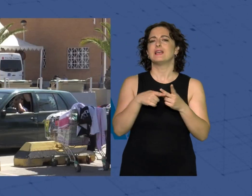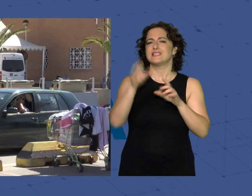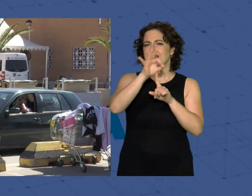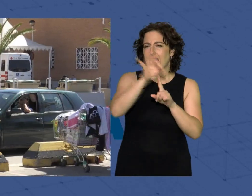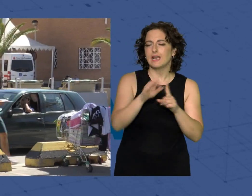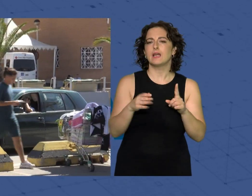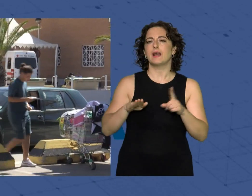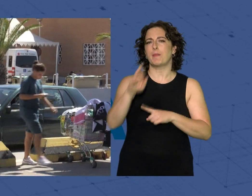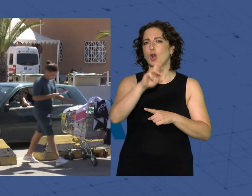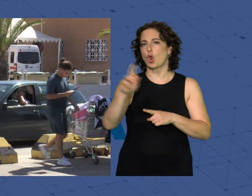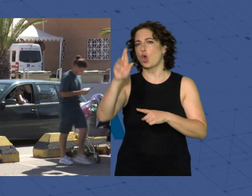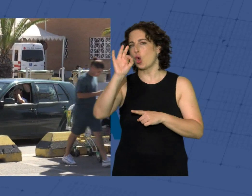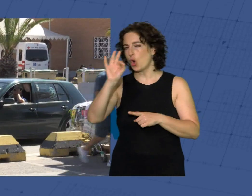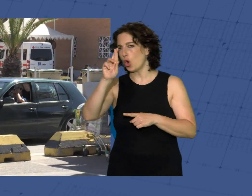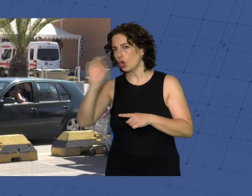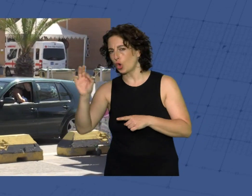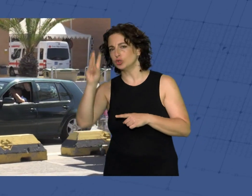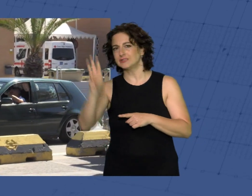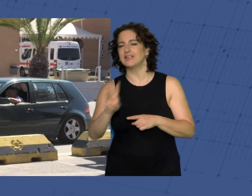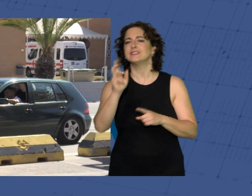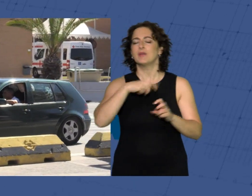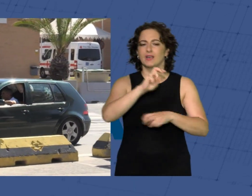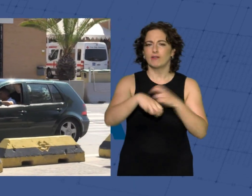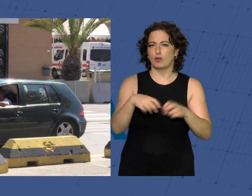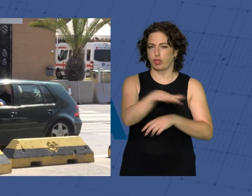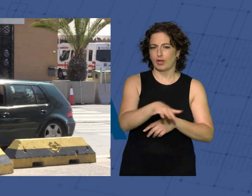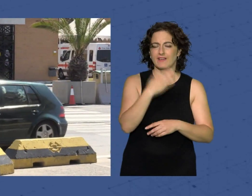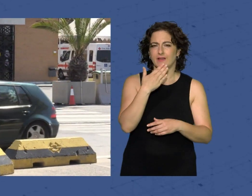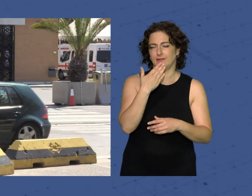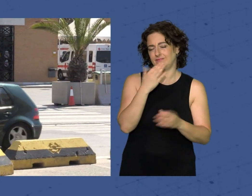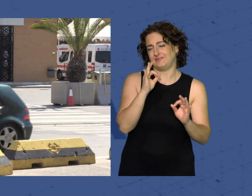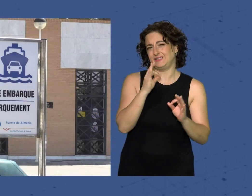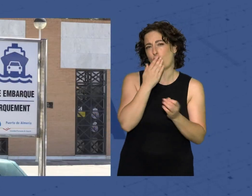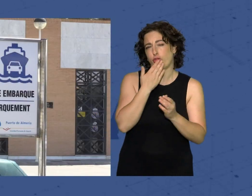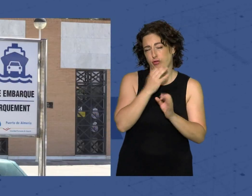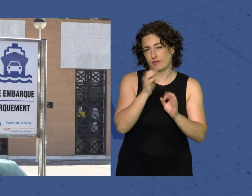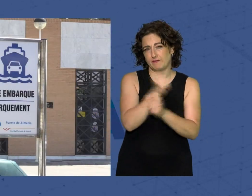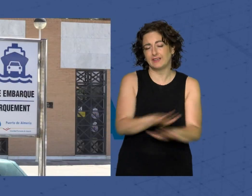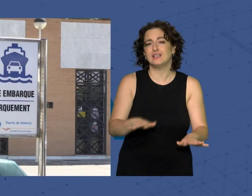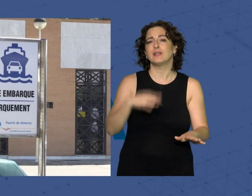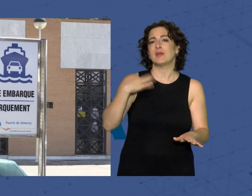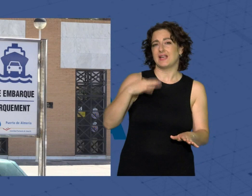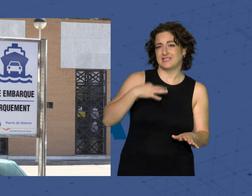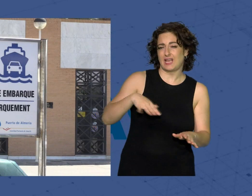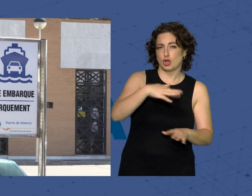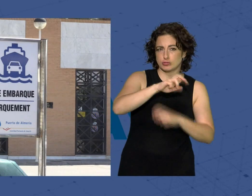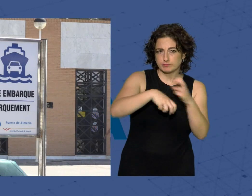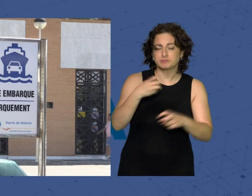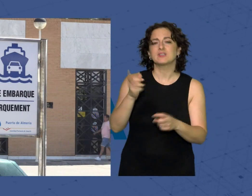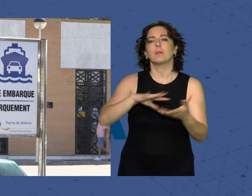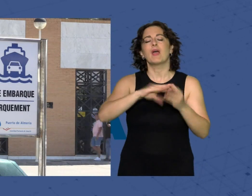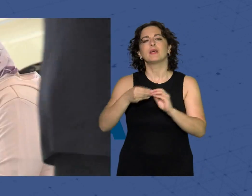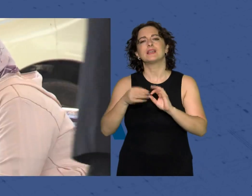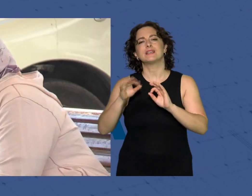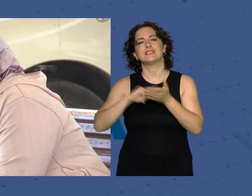la rampa Rorro 3 así como ha renovado el suelo de la zona lúdica infantil rehabilitado aseos modulares en el área del preembarque ha adaptado además el sistema